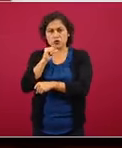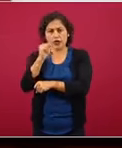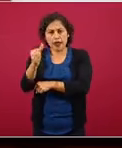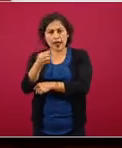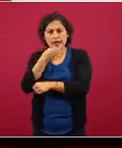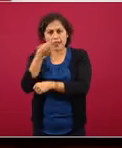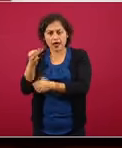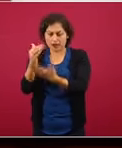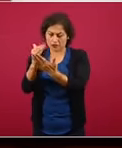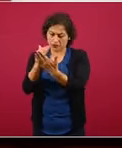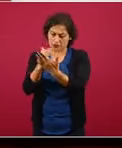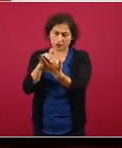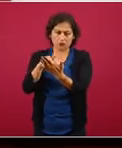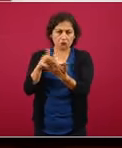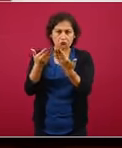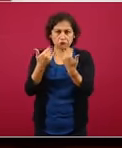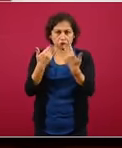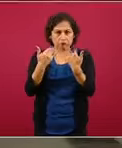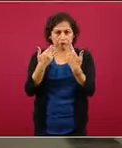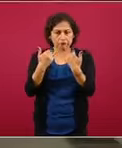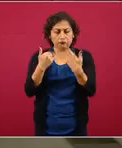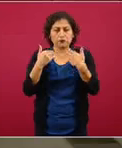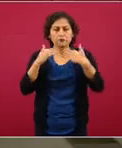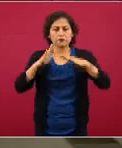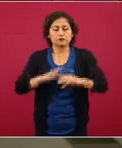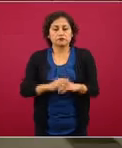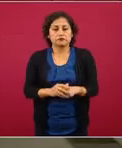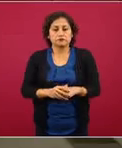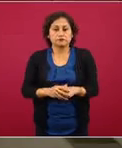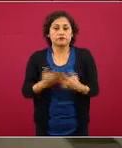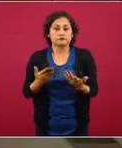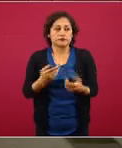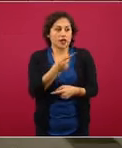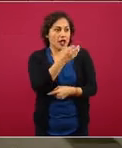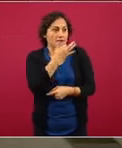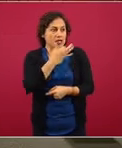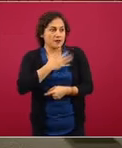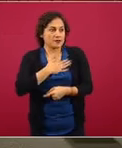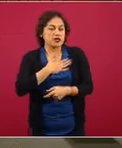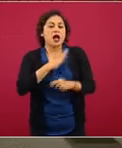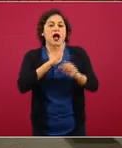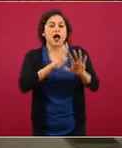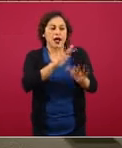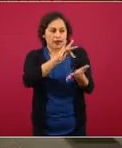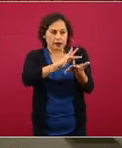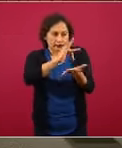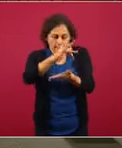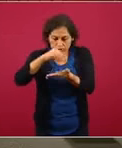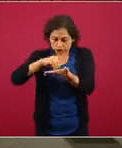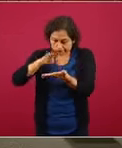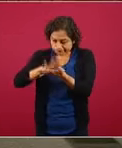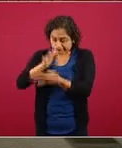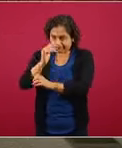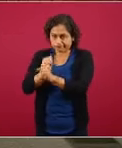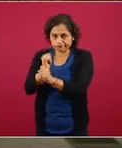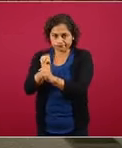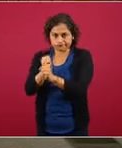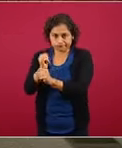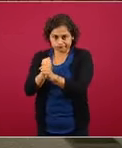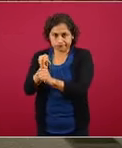la vacunación o de la toma de algún medicamento, bueno, pues esa información se notifica